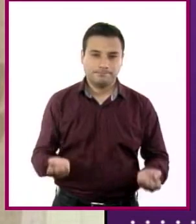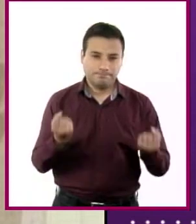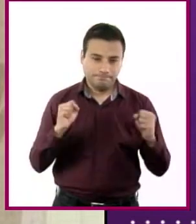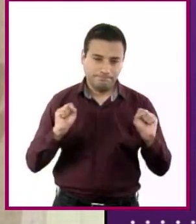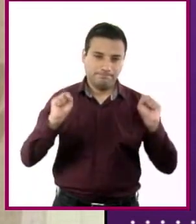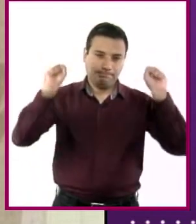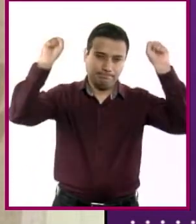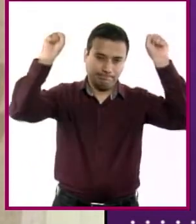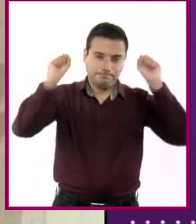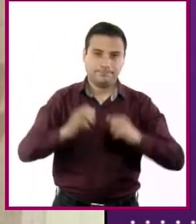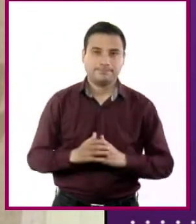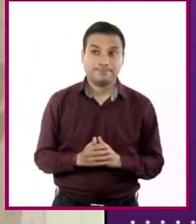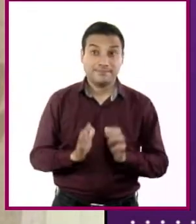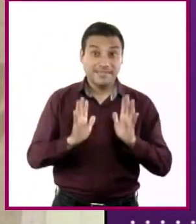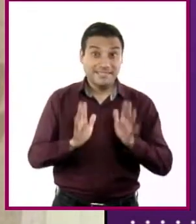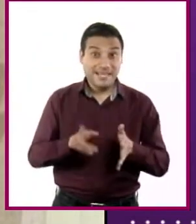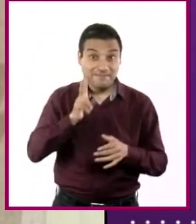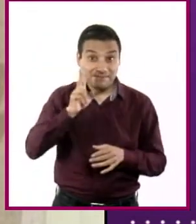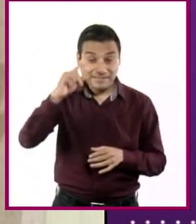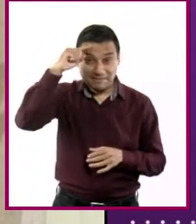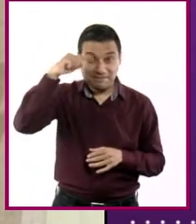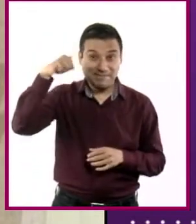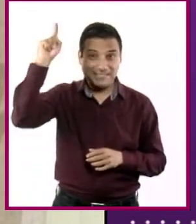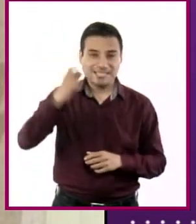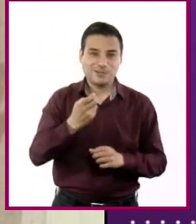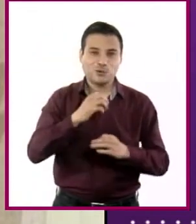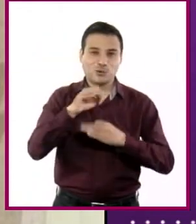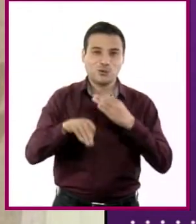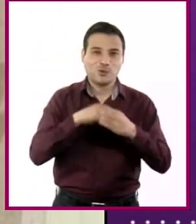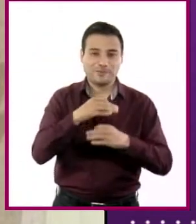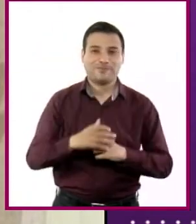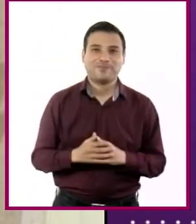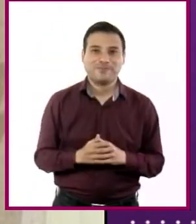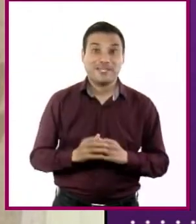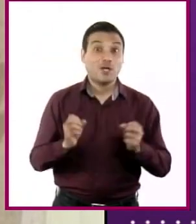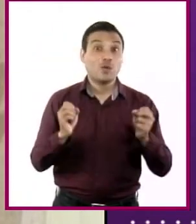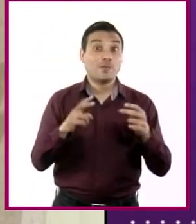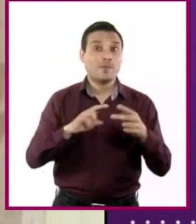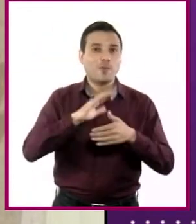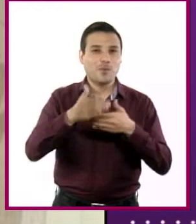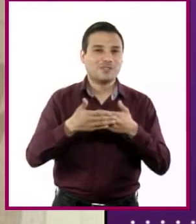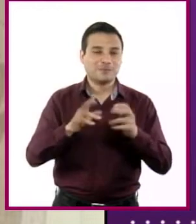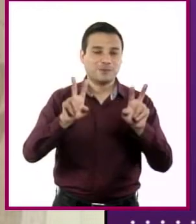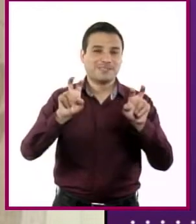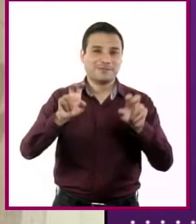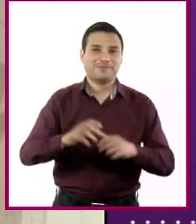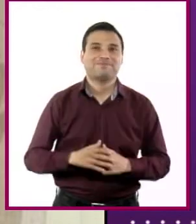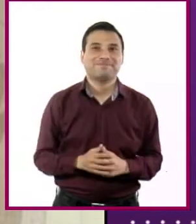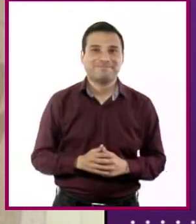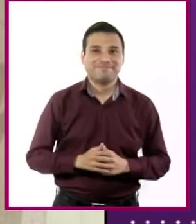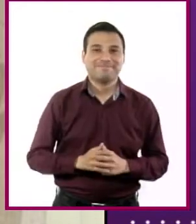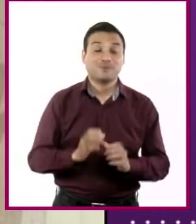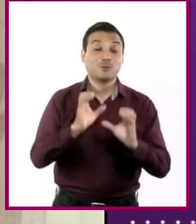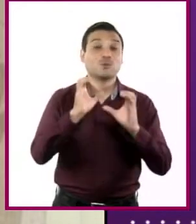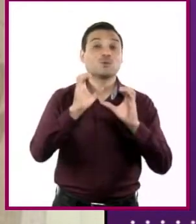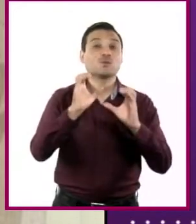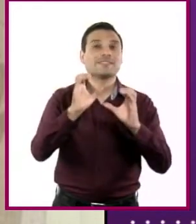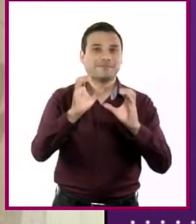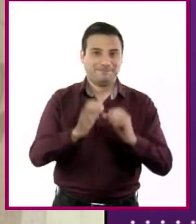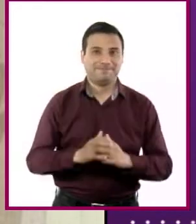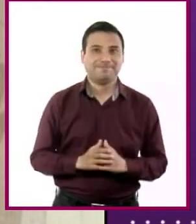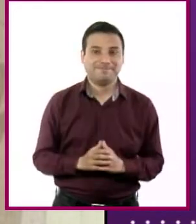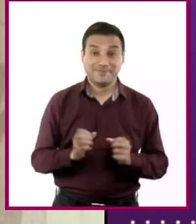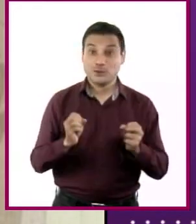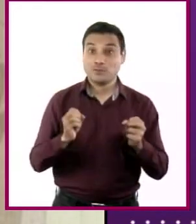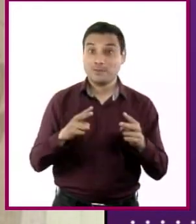Weightlifting. ¿Vieron qué sencillo? Es todo por esta vez, pero nos vemos el próximo episodio. ¡Cuídense!